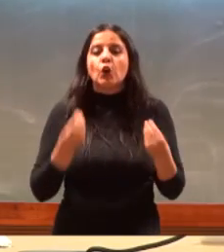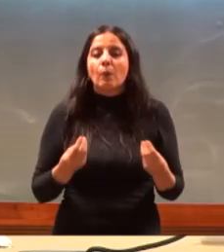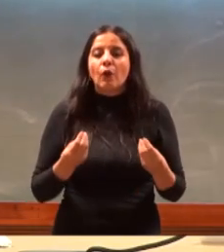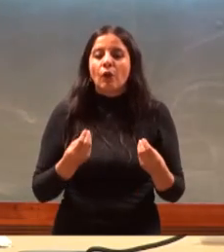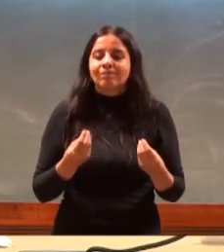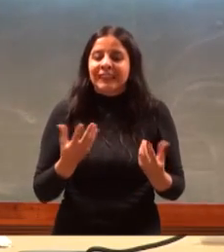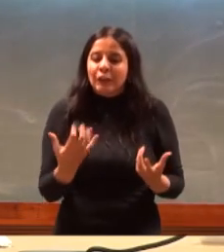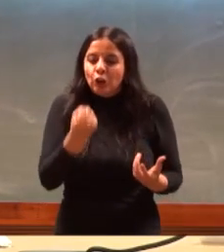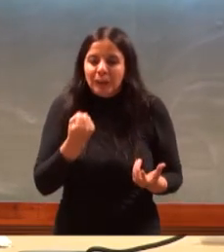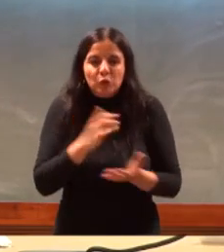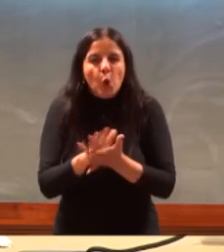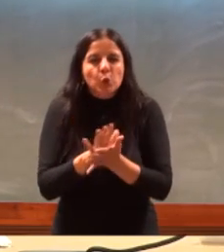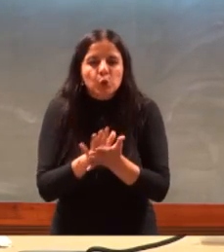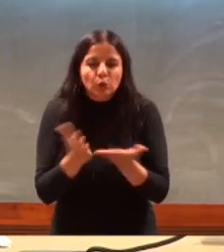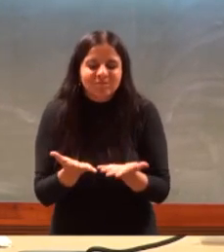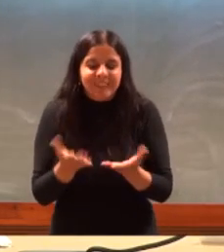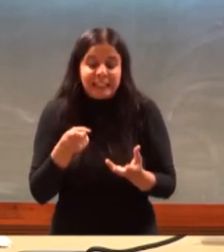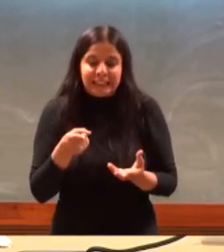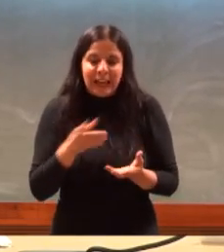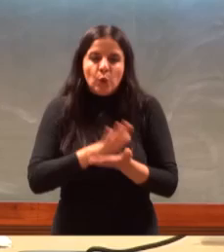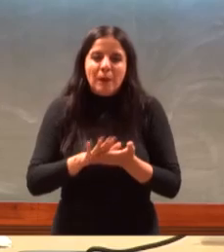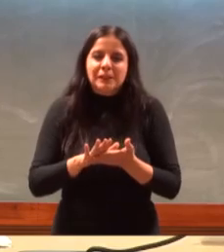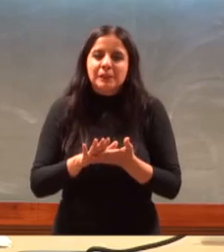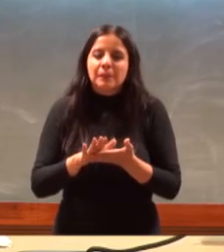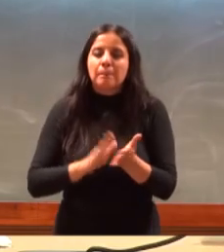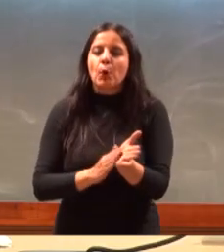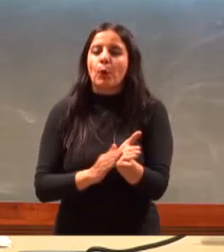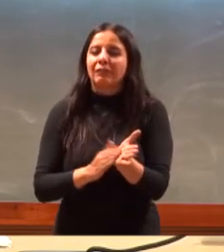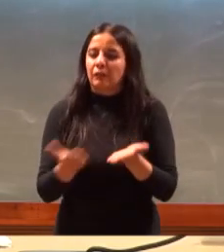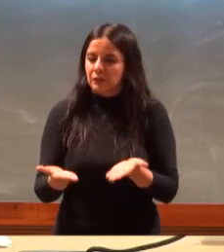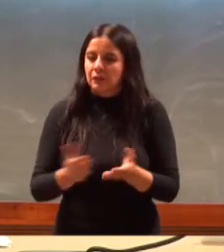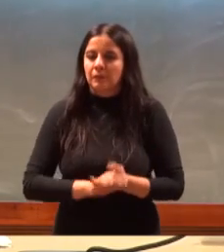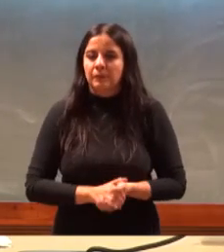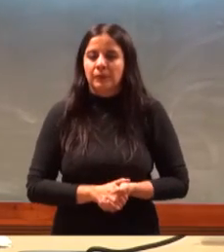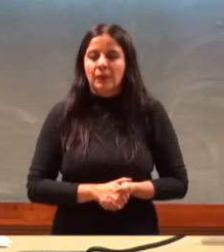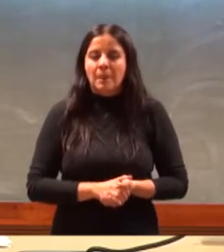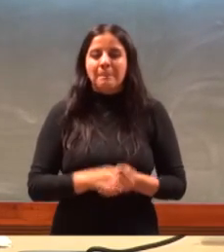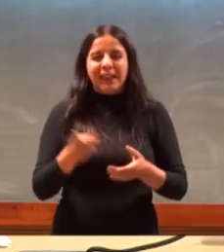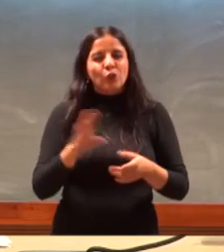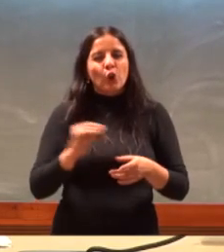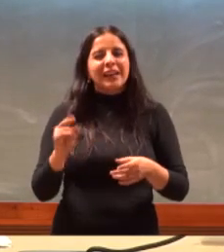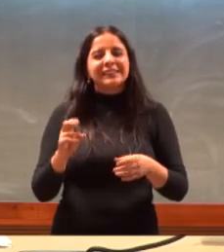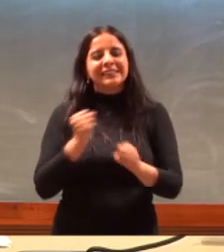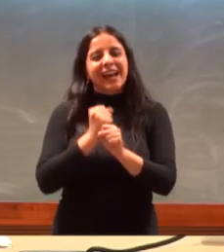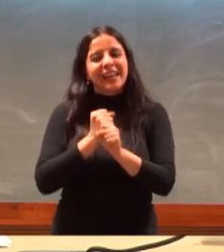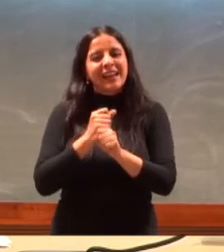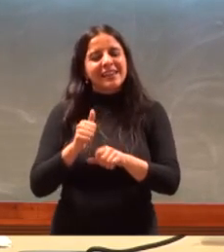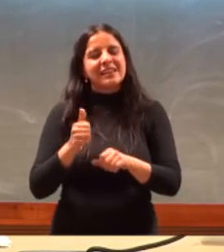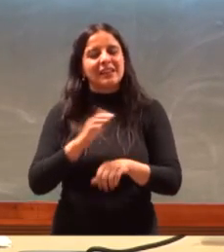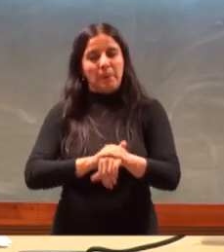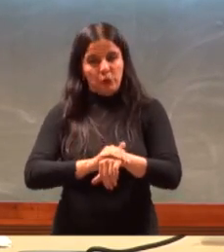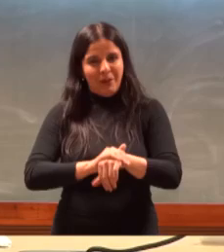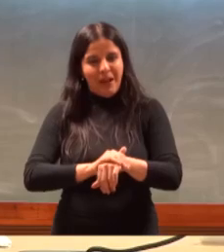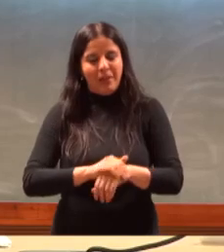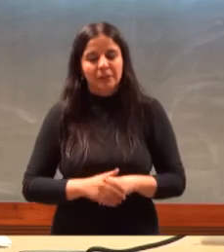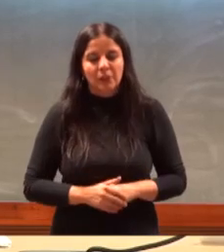solución y nuevas propuestas para esto y que apunte mayor equidad en las tareas y responsabilidades pero también creemos que hay otras líneas para fortalecer o para